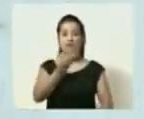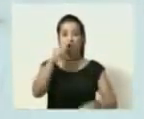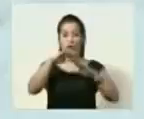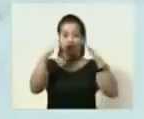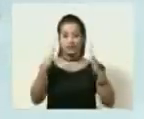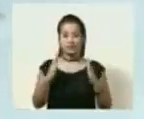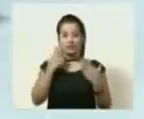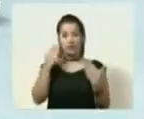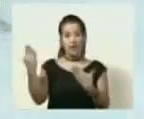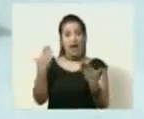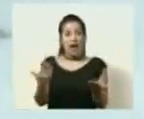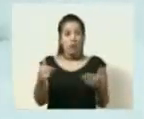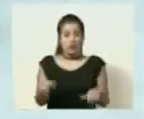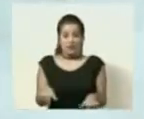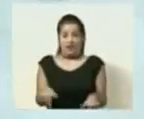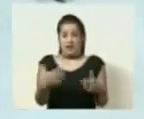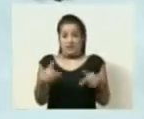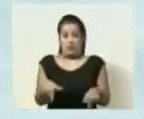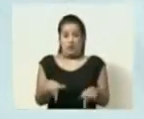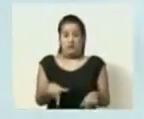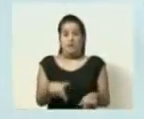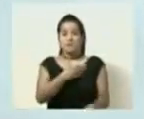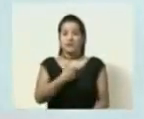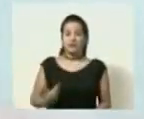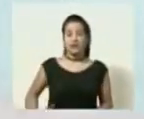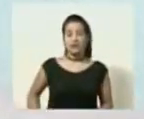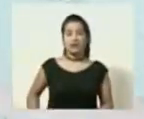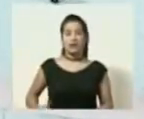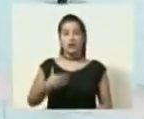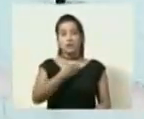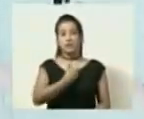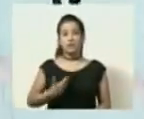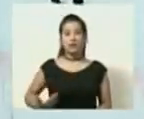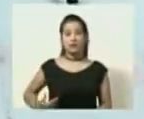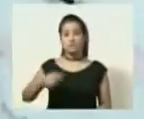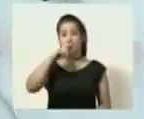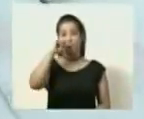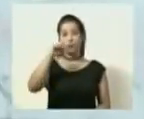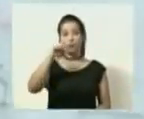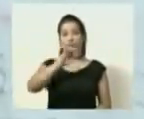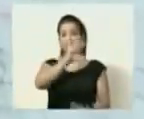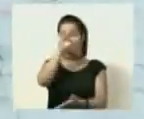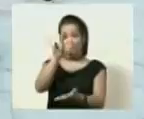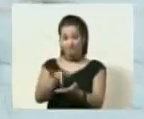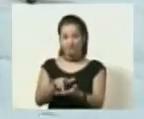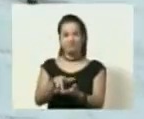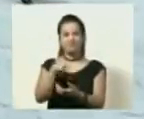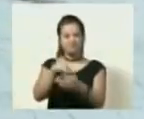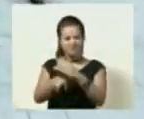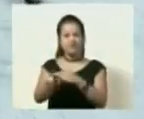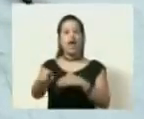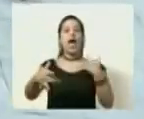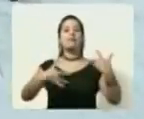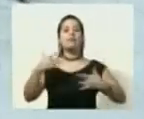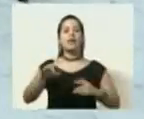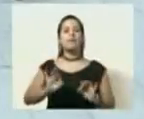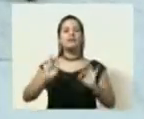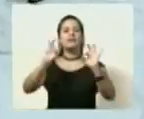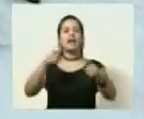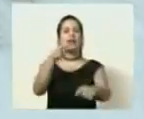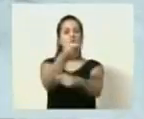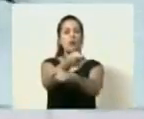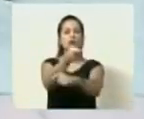En este momento ya el presidente de la República Bolivariana de Venezuela incorporándose a este acto de